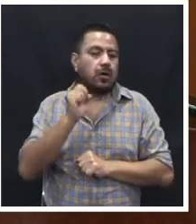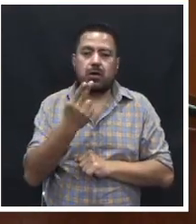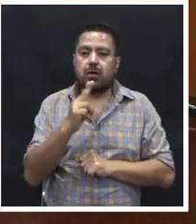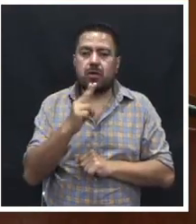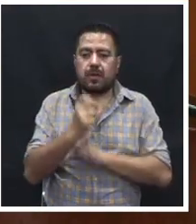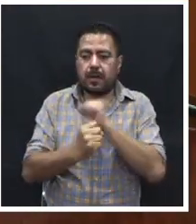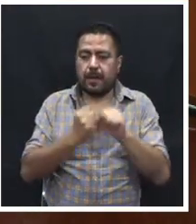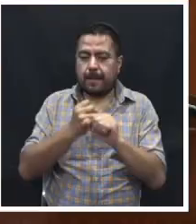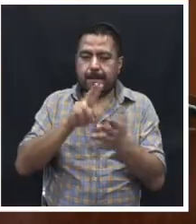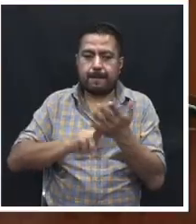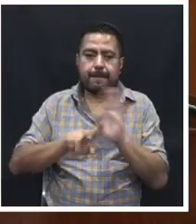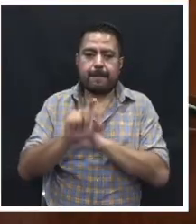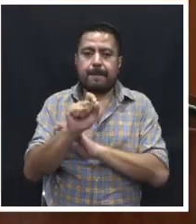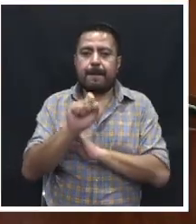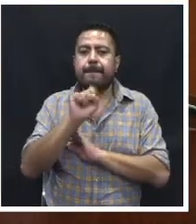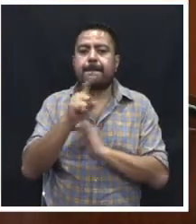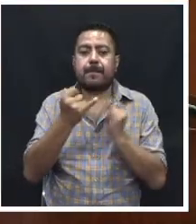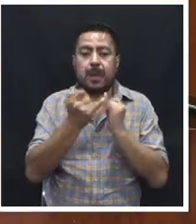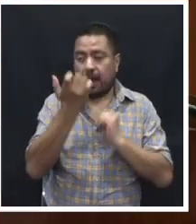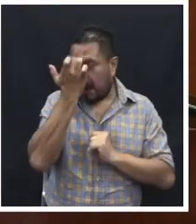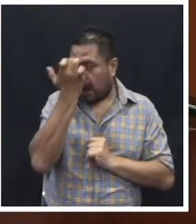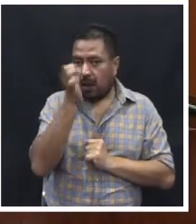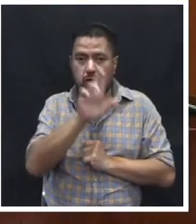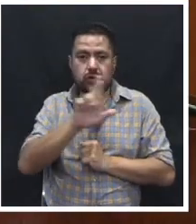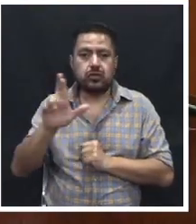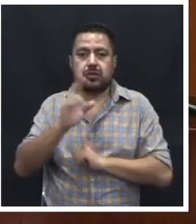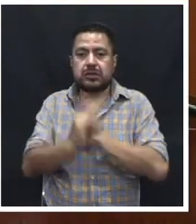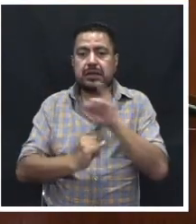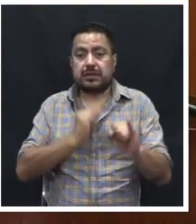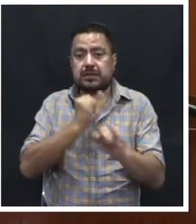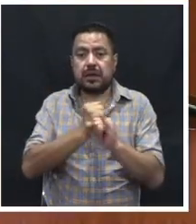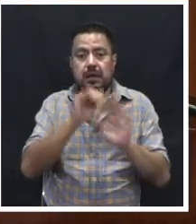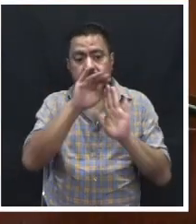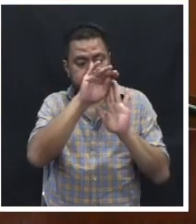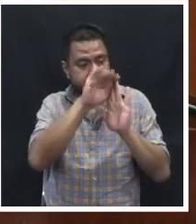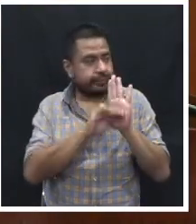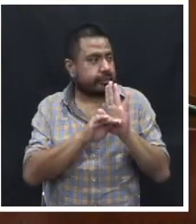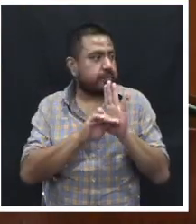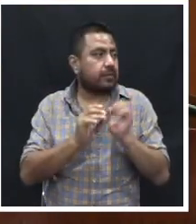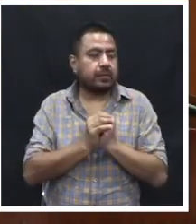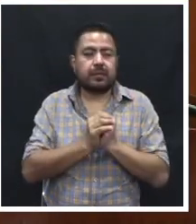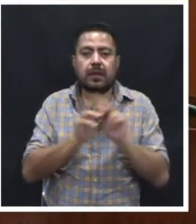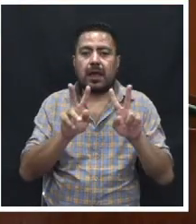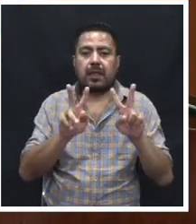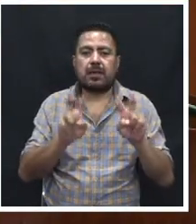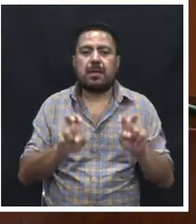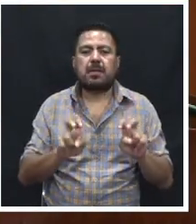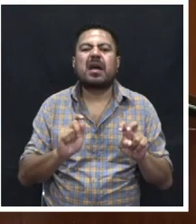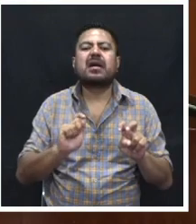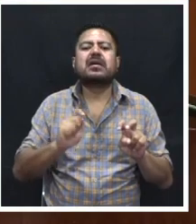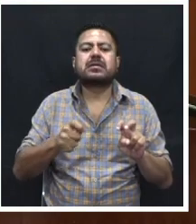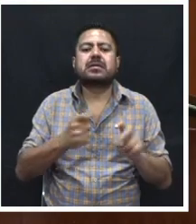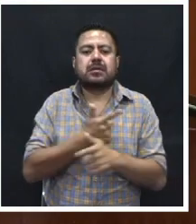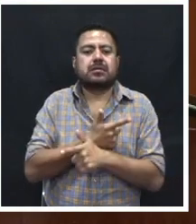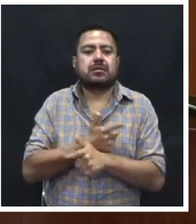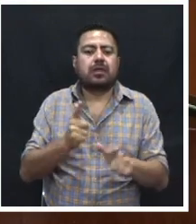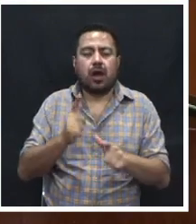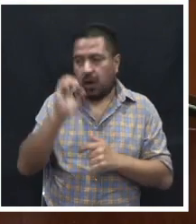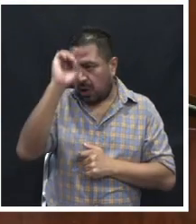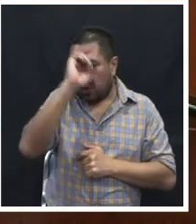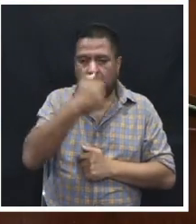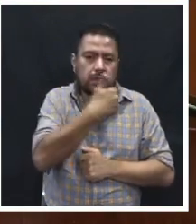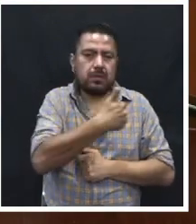2020. Tal como lo reconocen los instrumentos internacionales, en la materia, las libertades de opinión